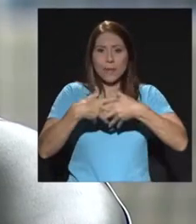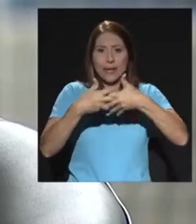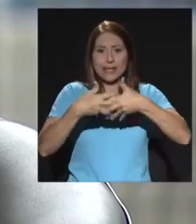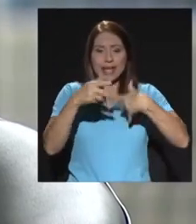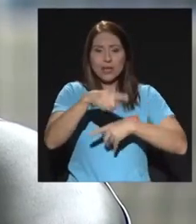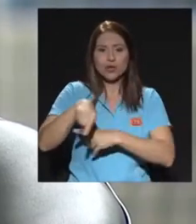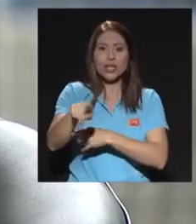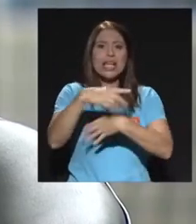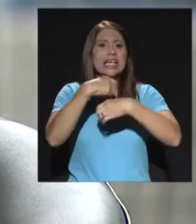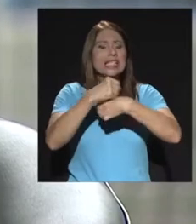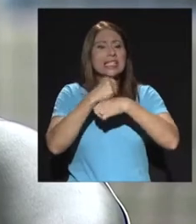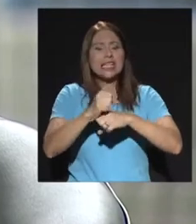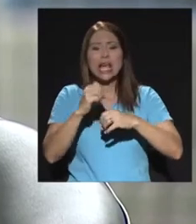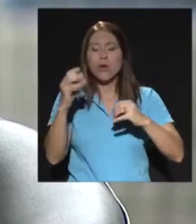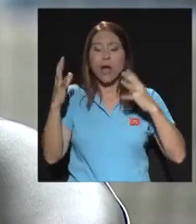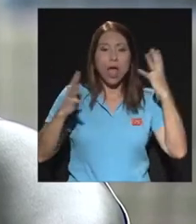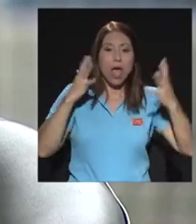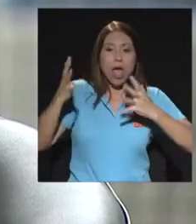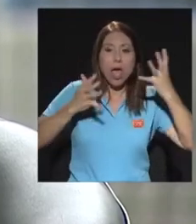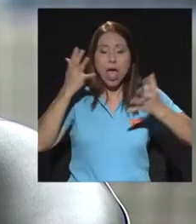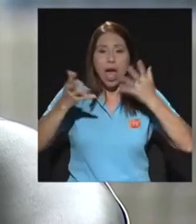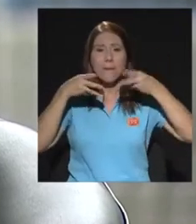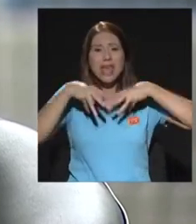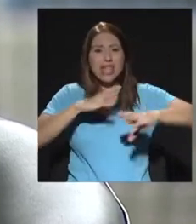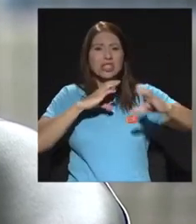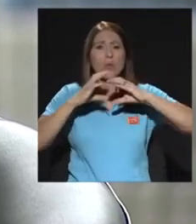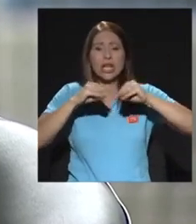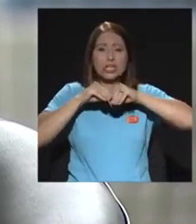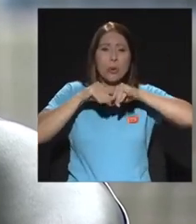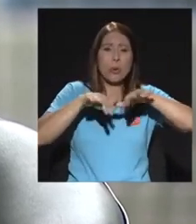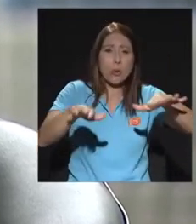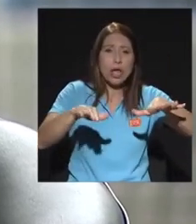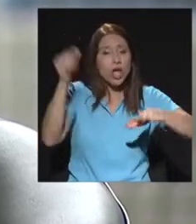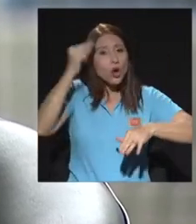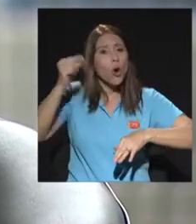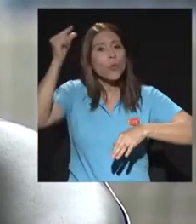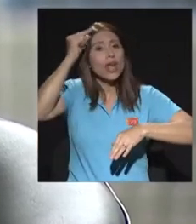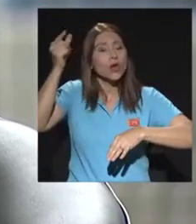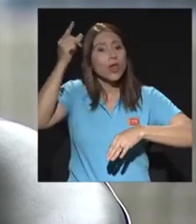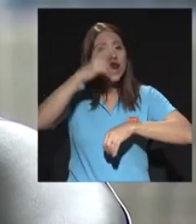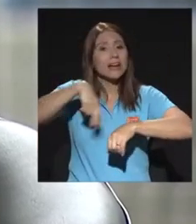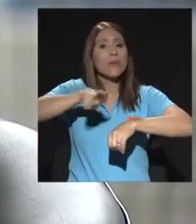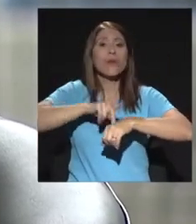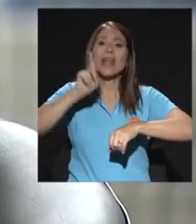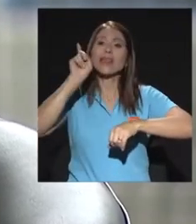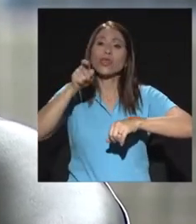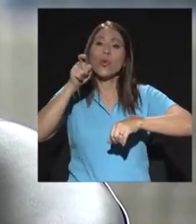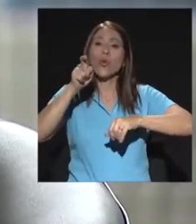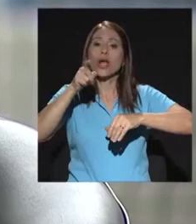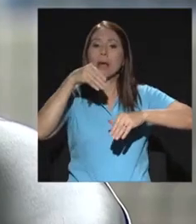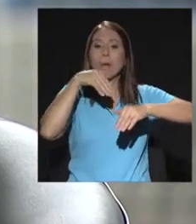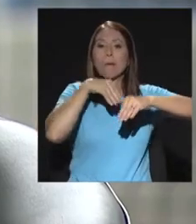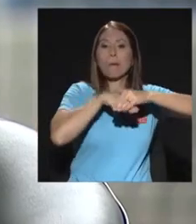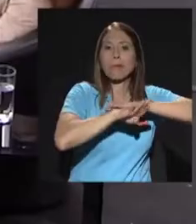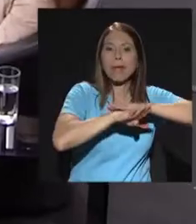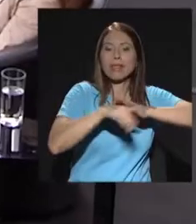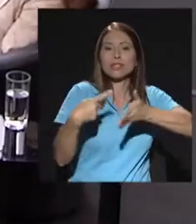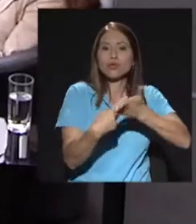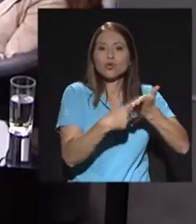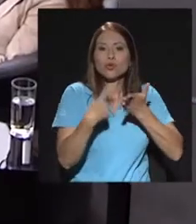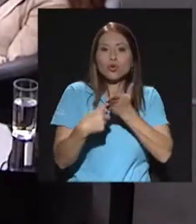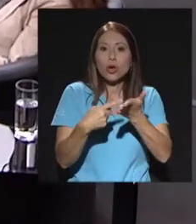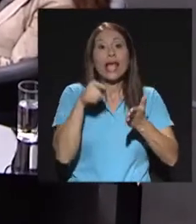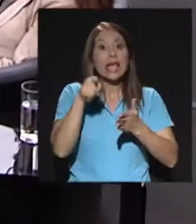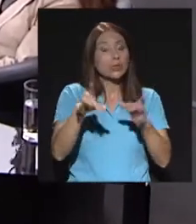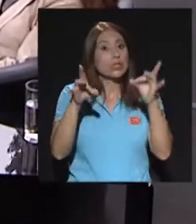escándalo mediático que obligó al gobierno de la República a engavetar la discusión y el debate. Y eso es absolutamente grave. Doña Giselle,